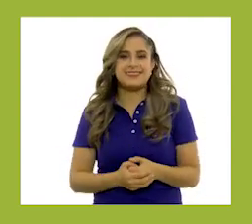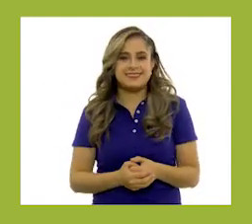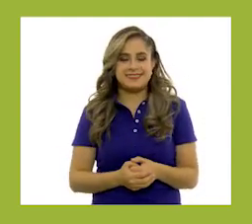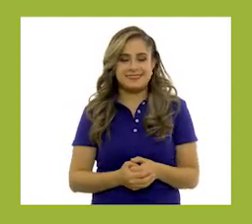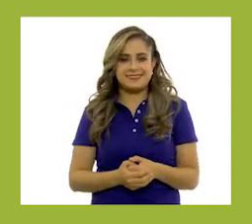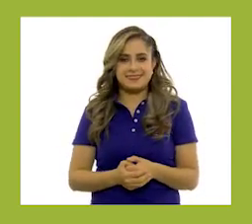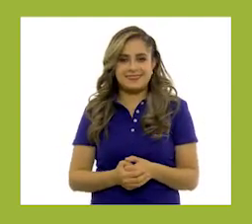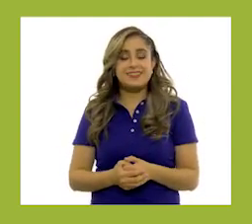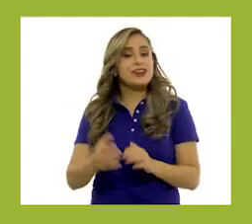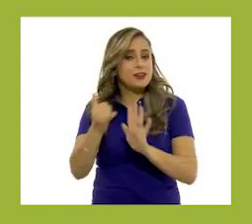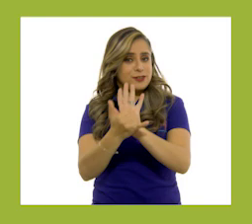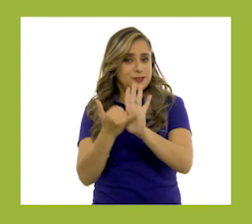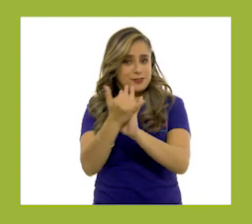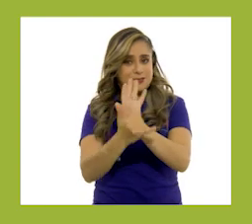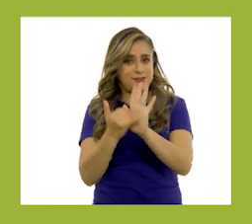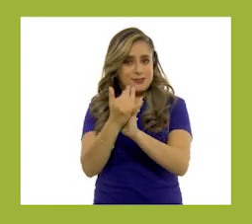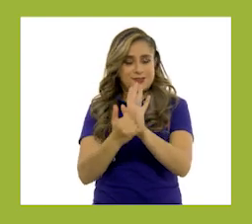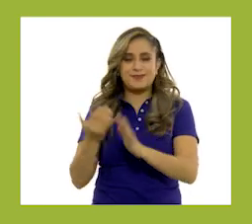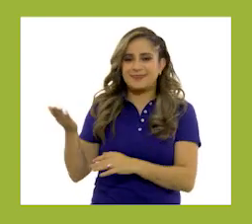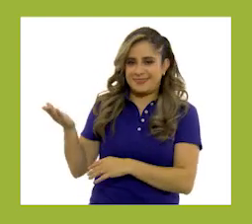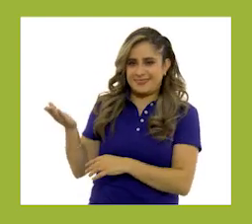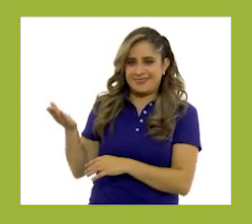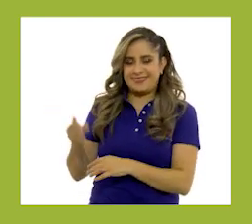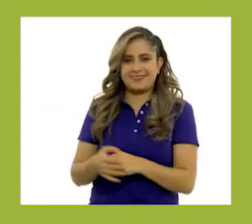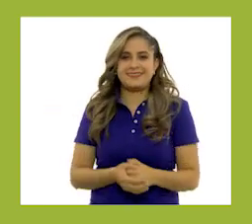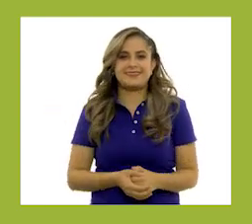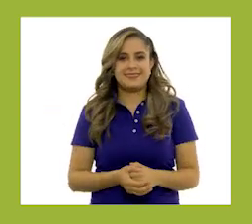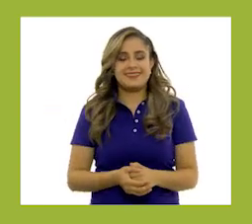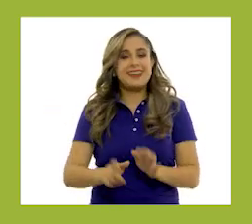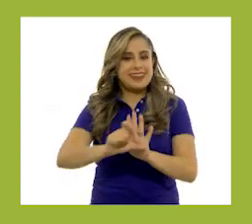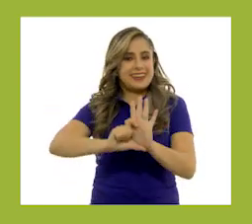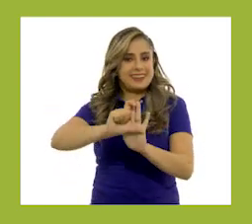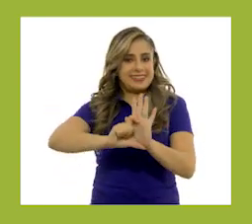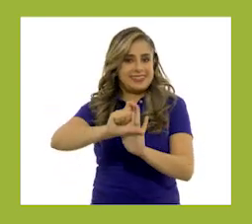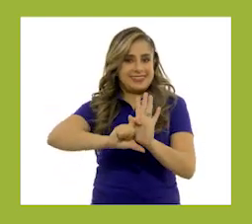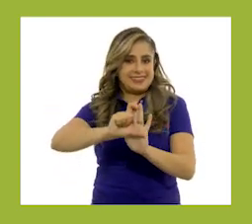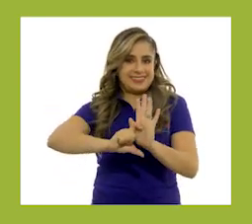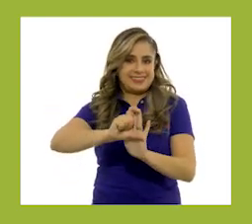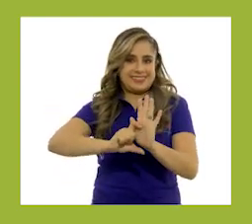@CEP_MX, YouTube Canal CEP, Instagram